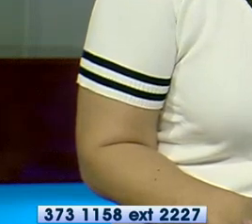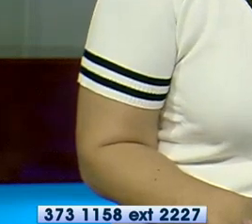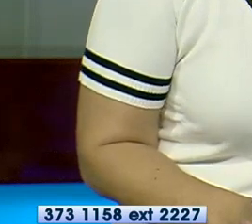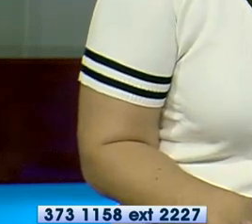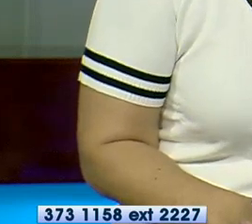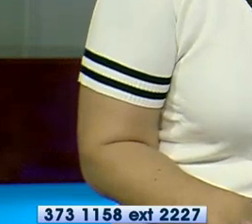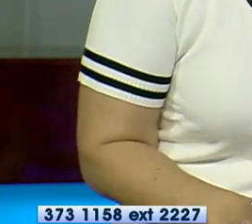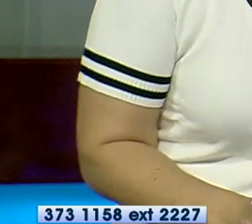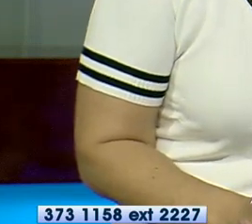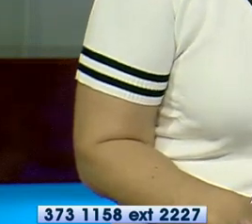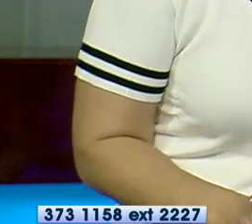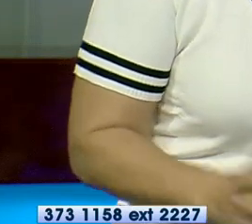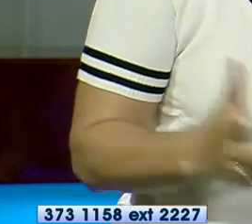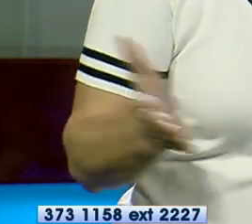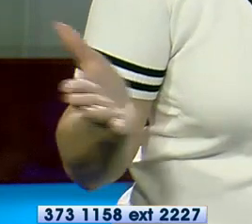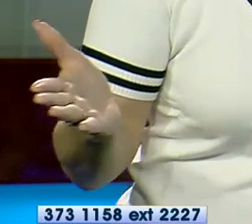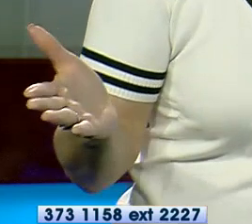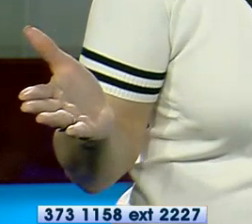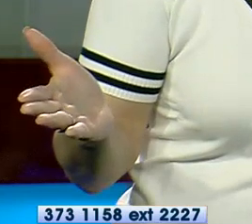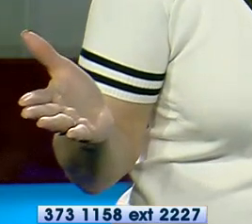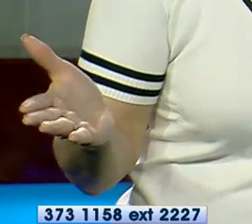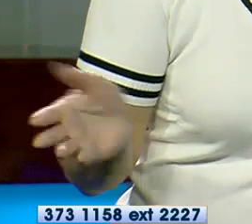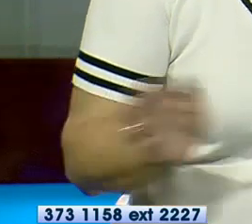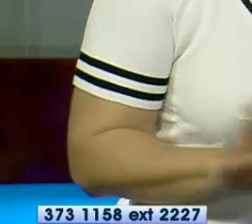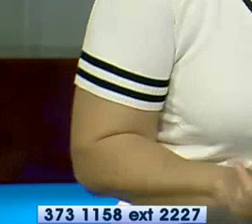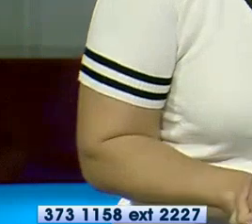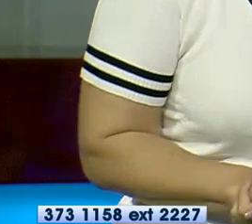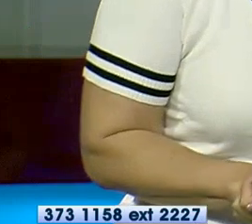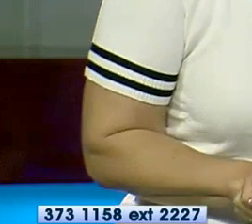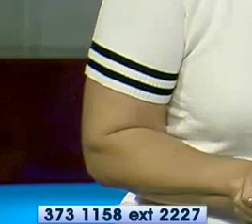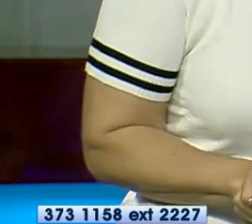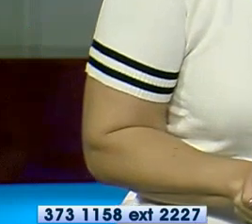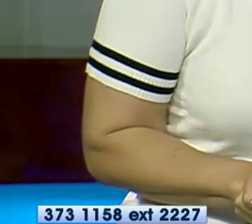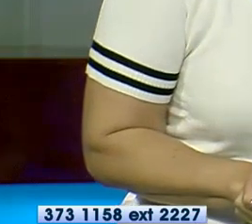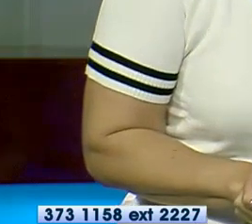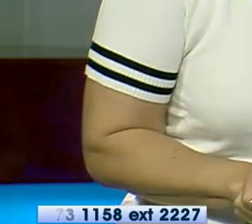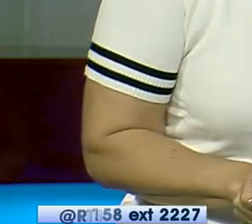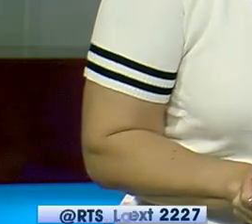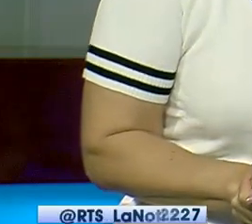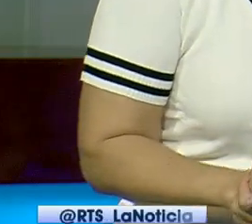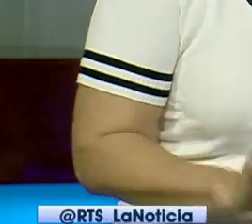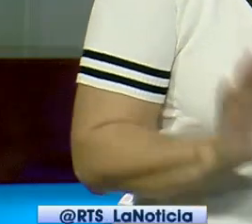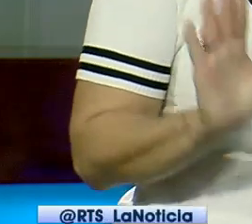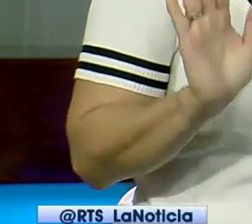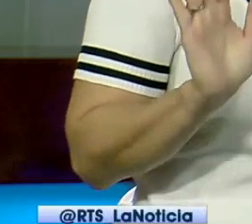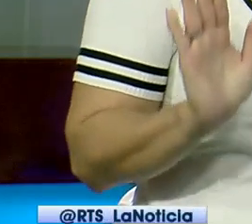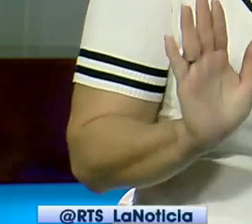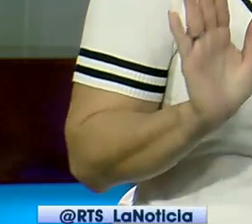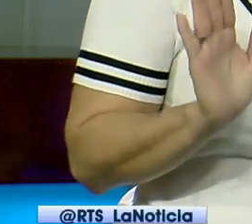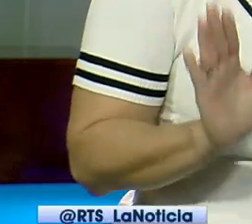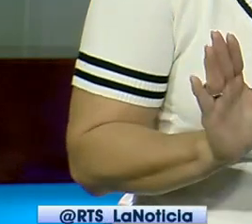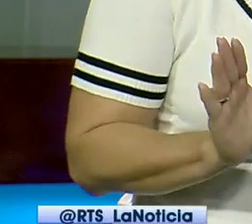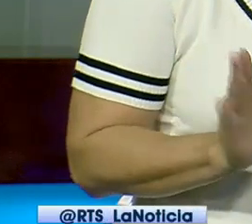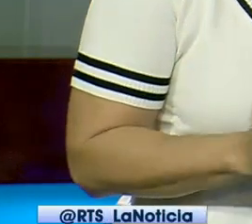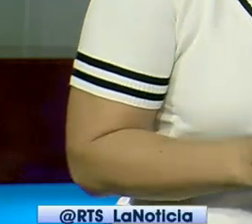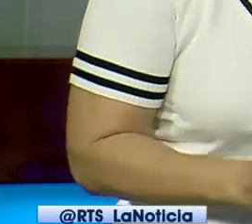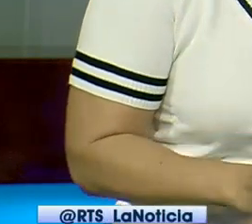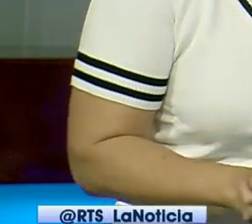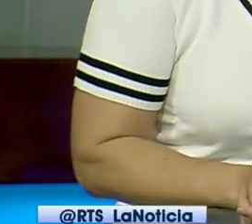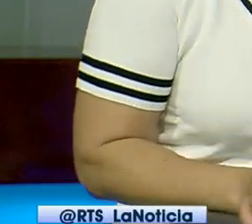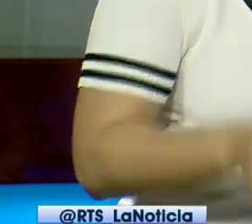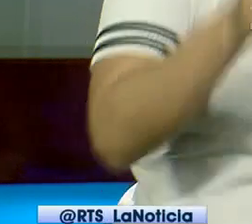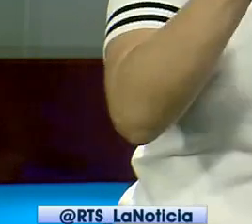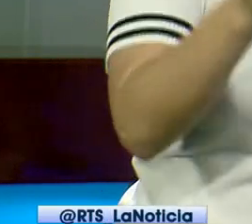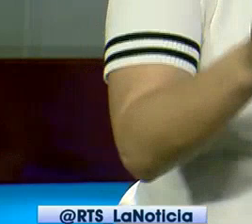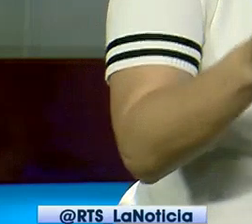católico universal. Y bueno, de forma paralela, y para quienes también celebran esta fecha, por una coincidencia, al cabo